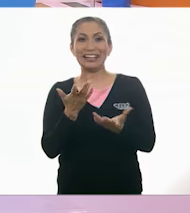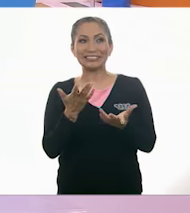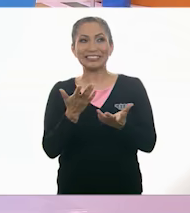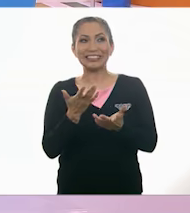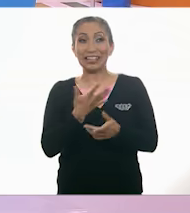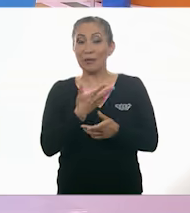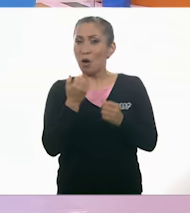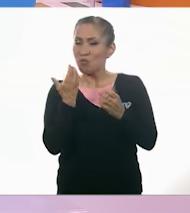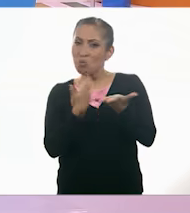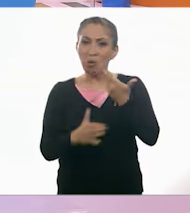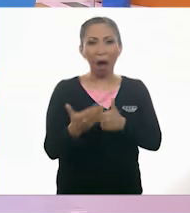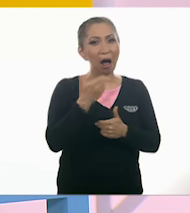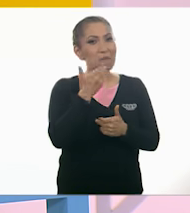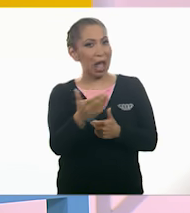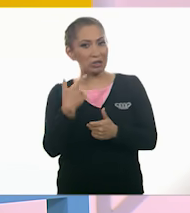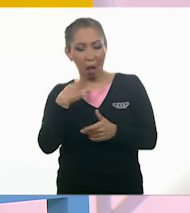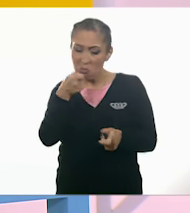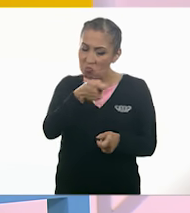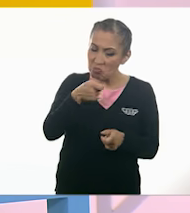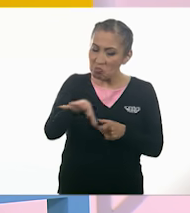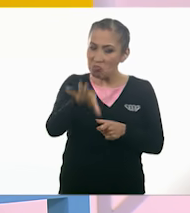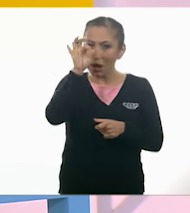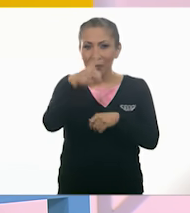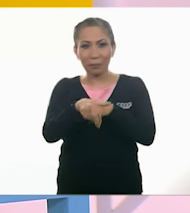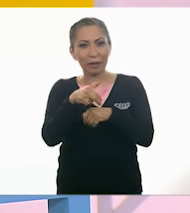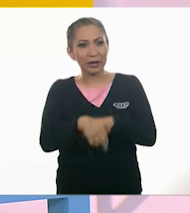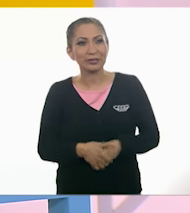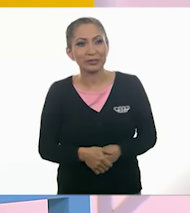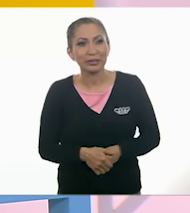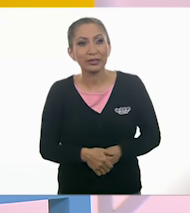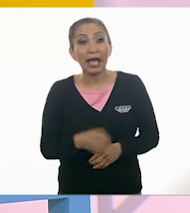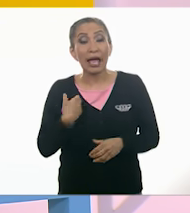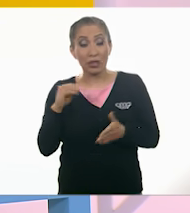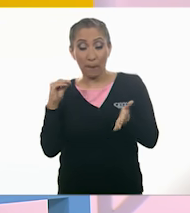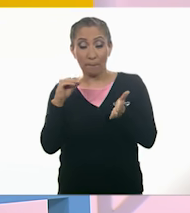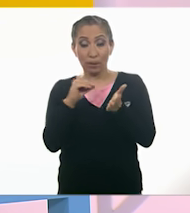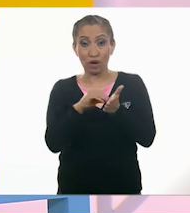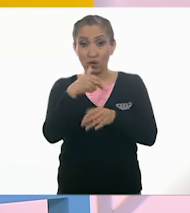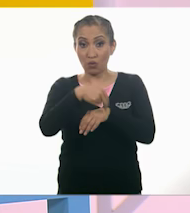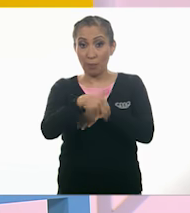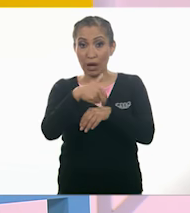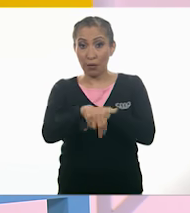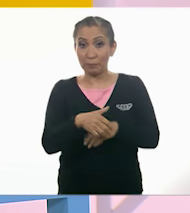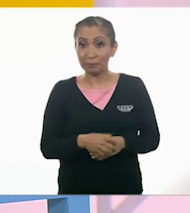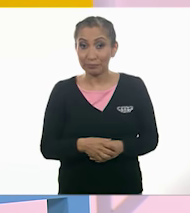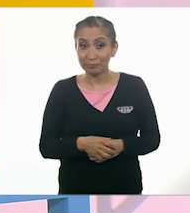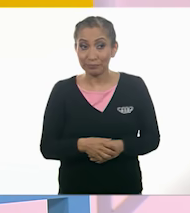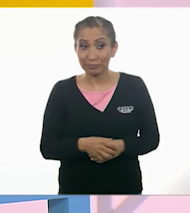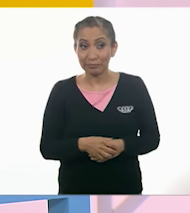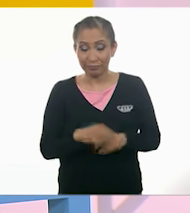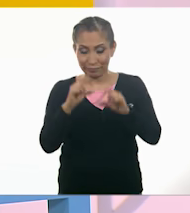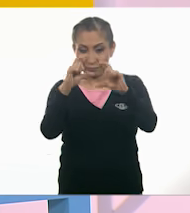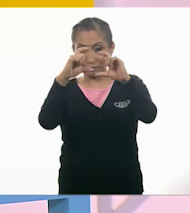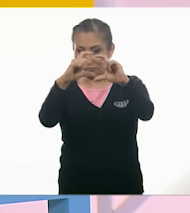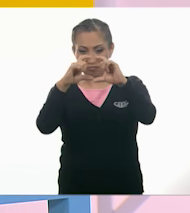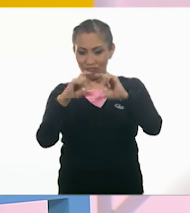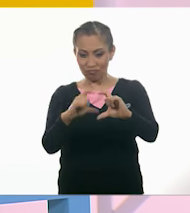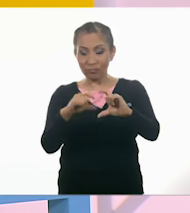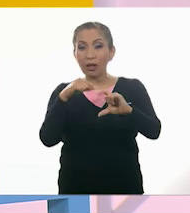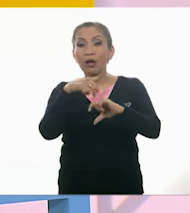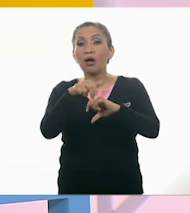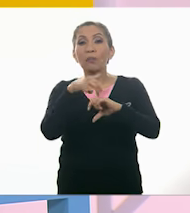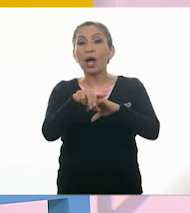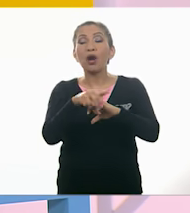teniendo mucho éxito al ser detectives numéricos, maestra. Muy bien, entonces vamos a poner el número que va en este, que es el